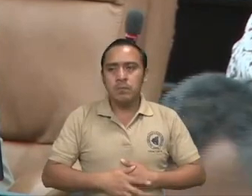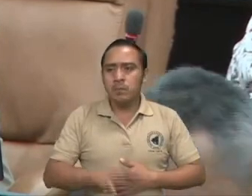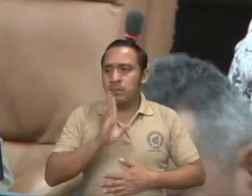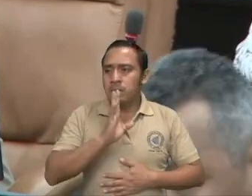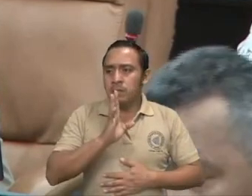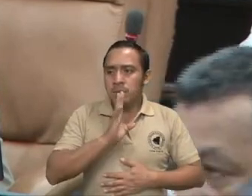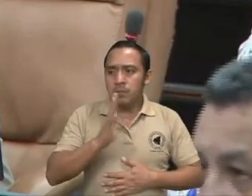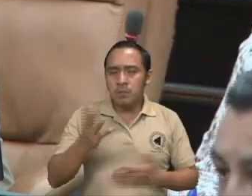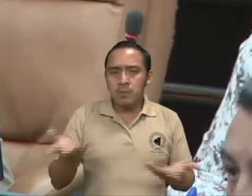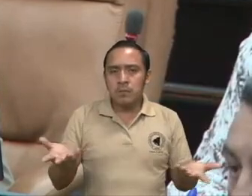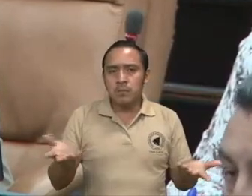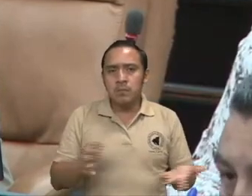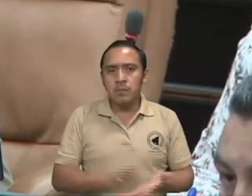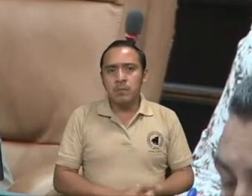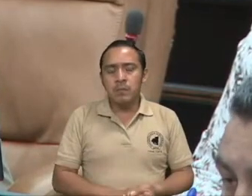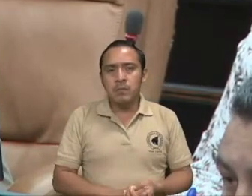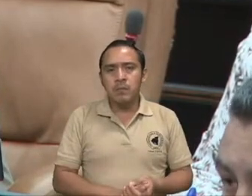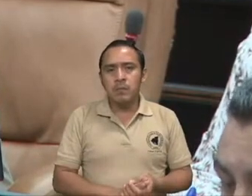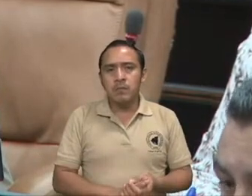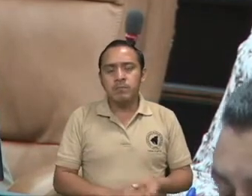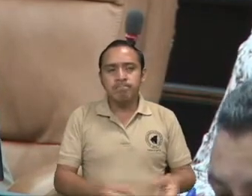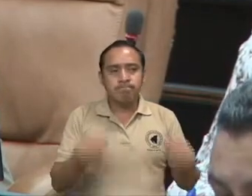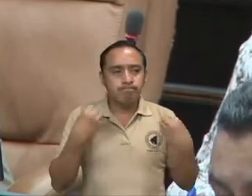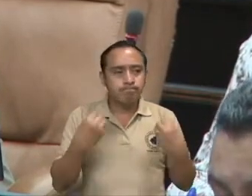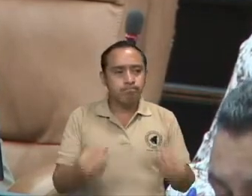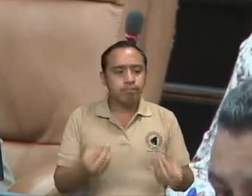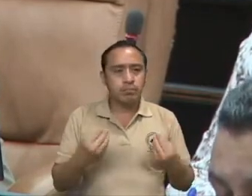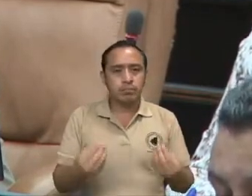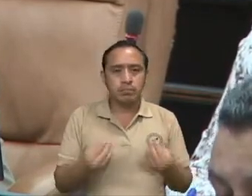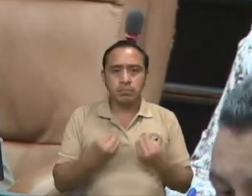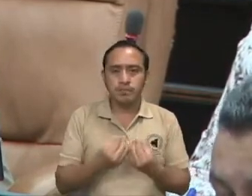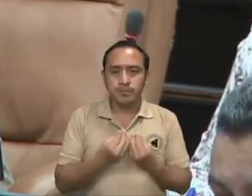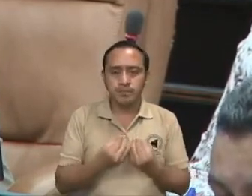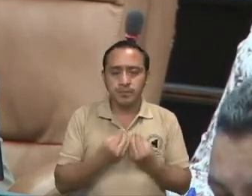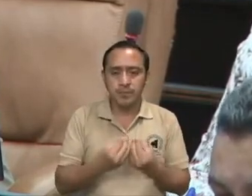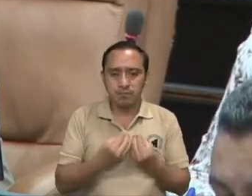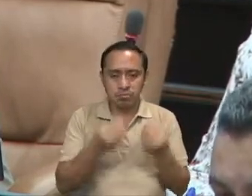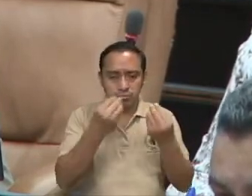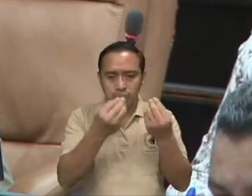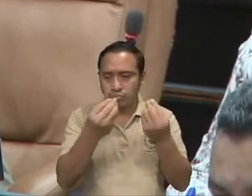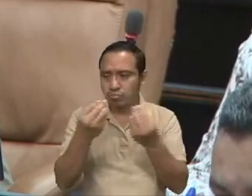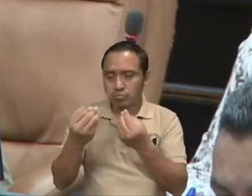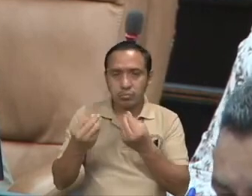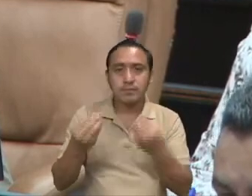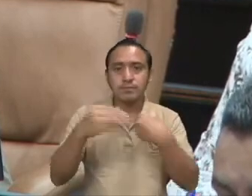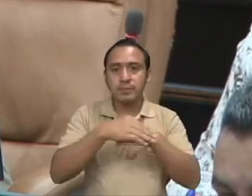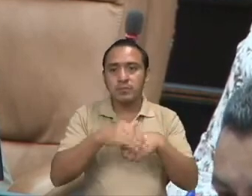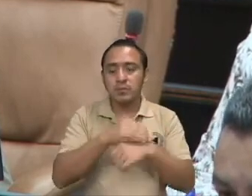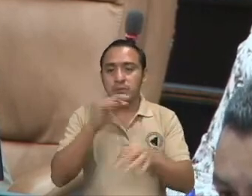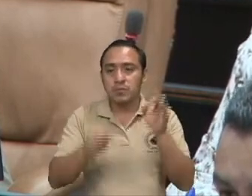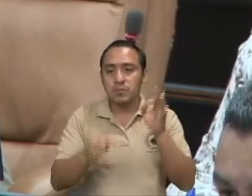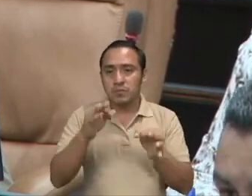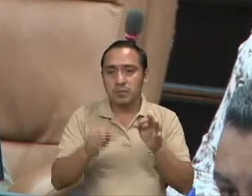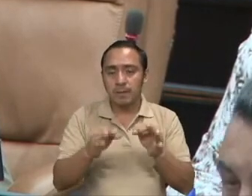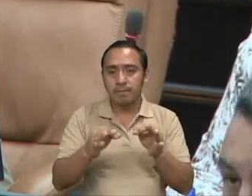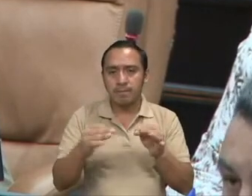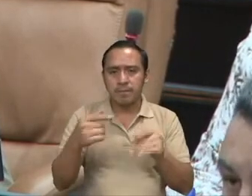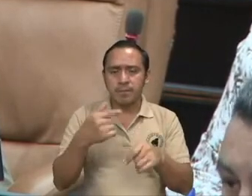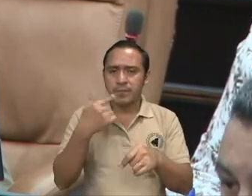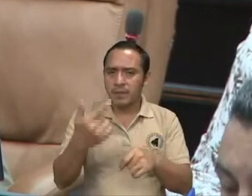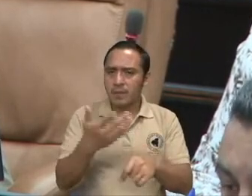dijo de que la proliferación de las personalidades jurídicas se habían dado dentro de los